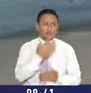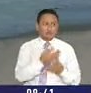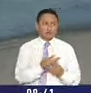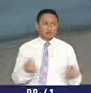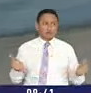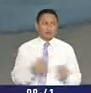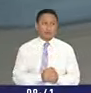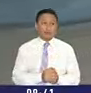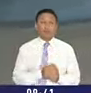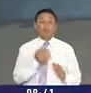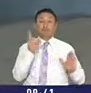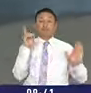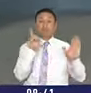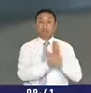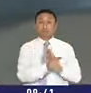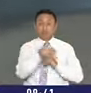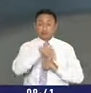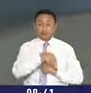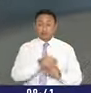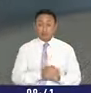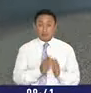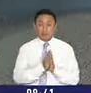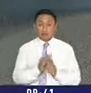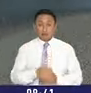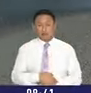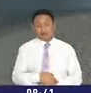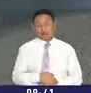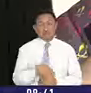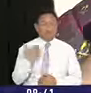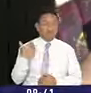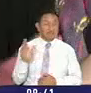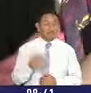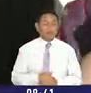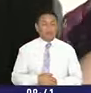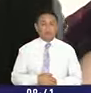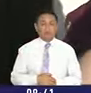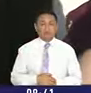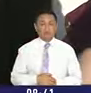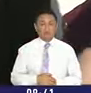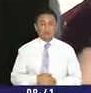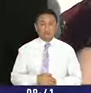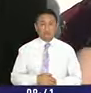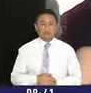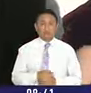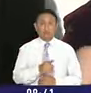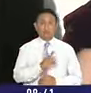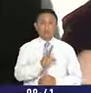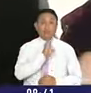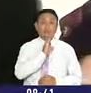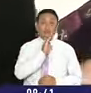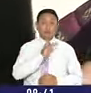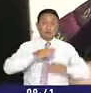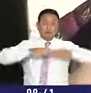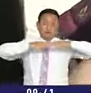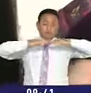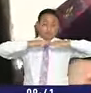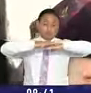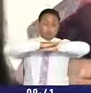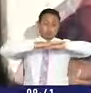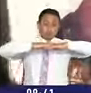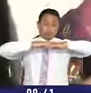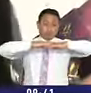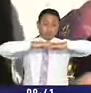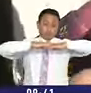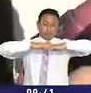denuncian que han hecho caso omiso a su solicitudes no ve que está desgastando con la agua se desgasta la